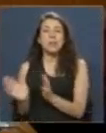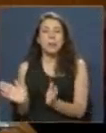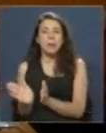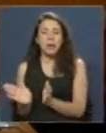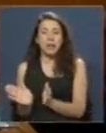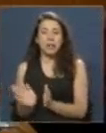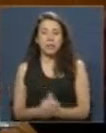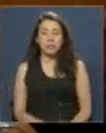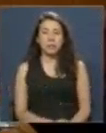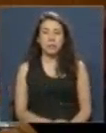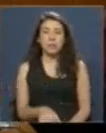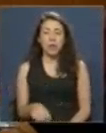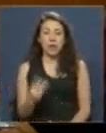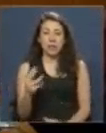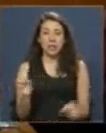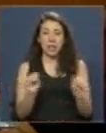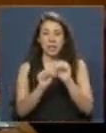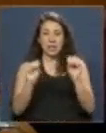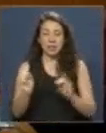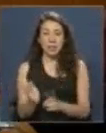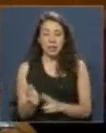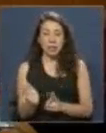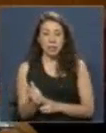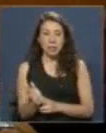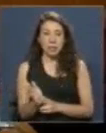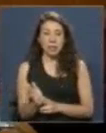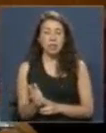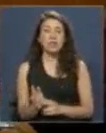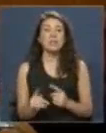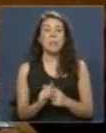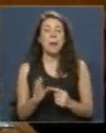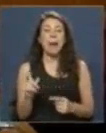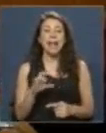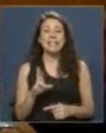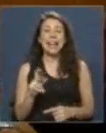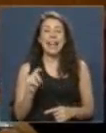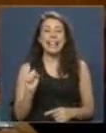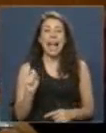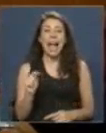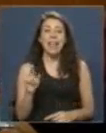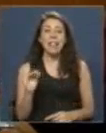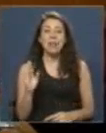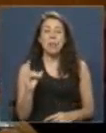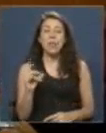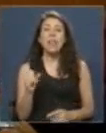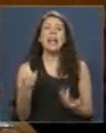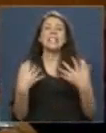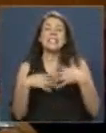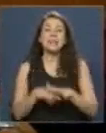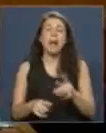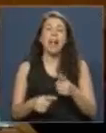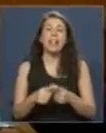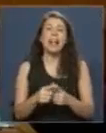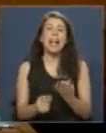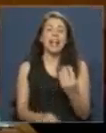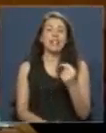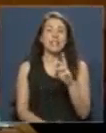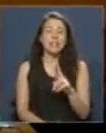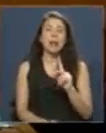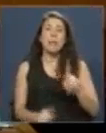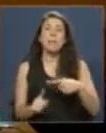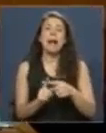actualidad son los tres sistemas tributarios base, renta atribuida, sistema integrado parcial 14TER, más